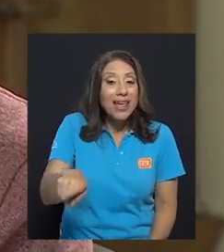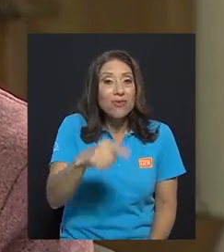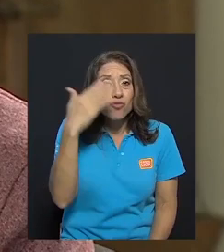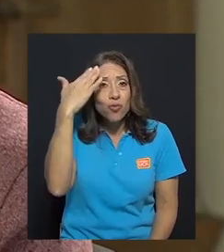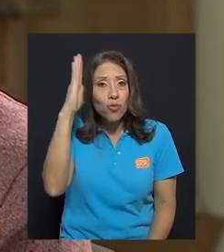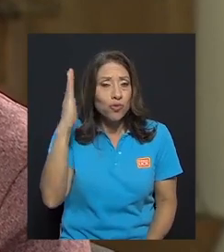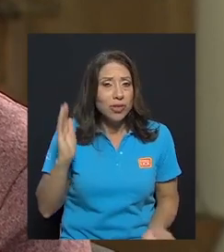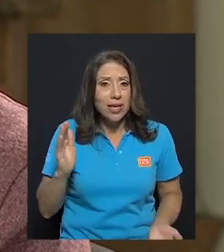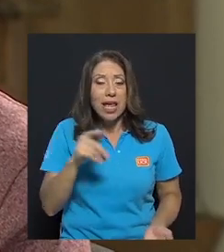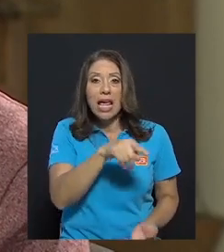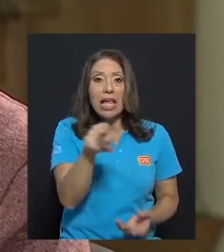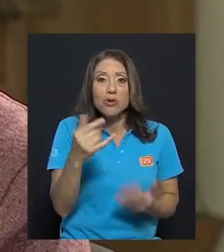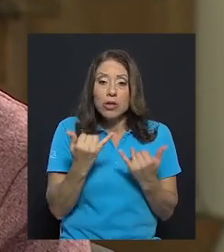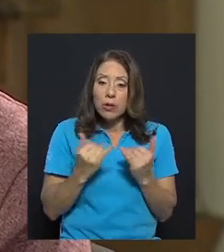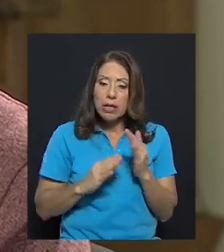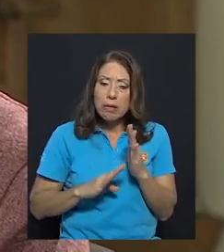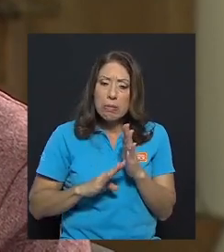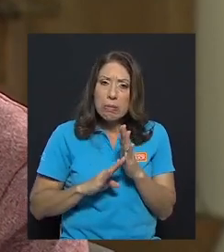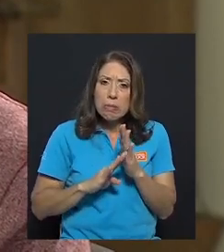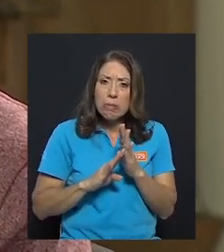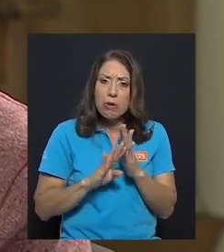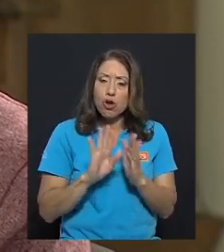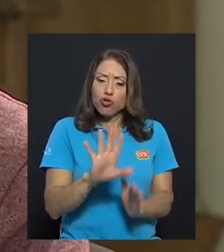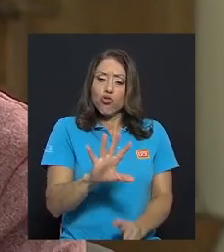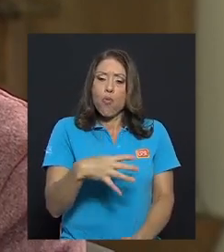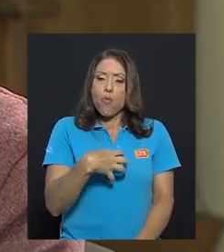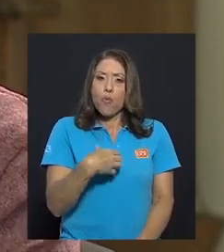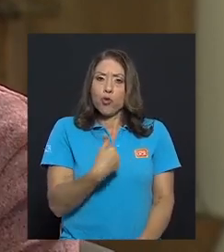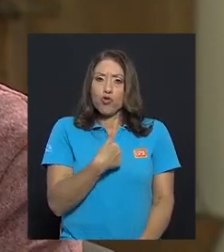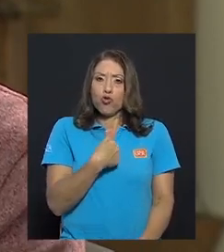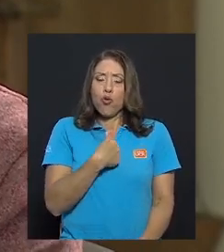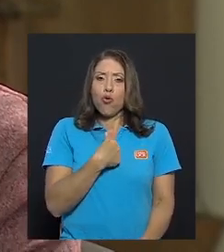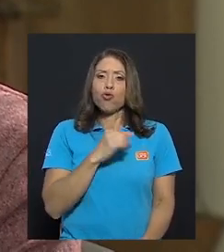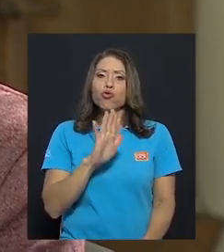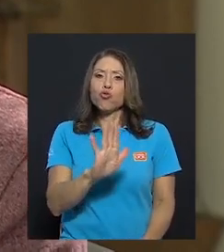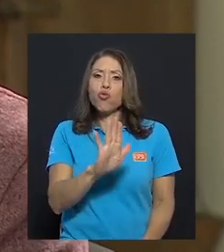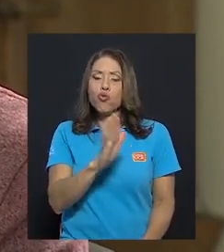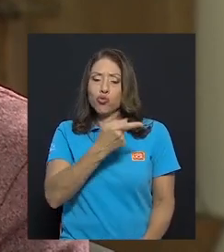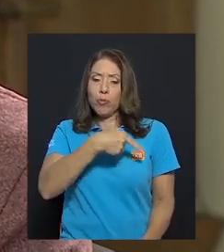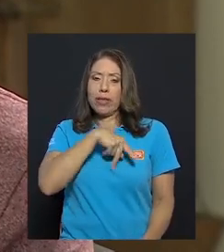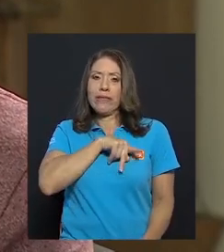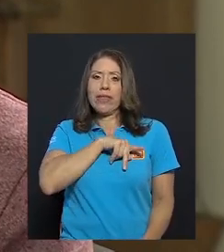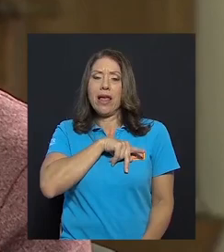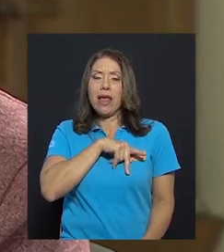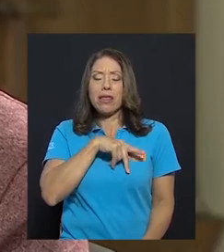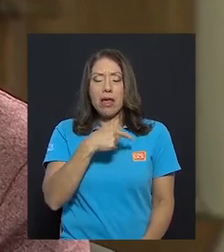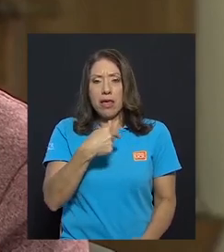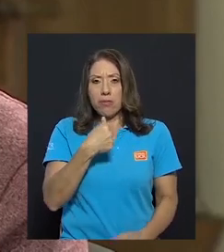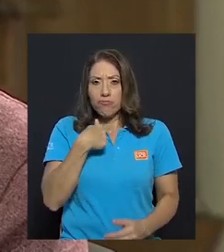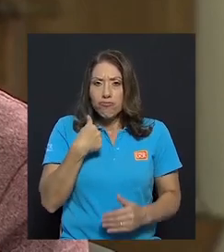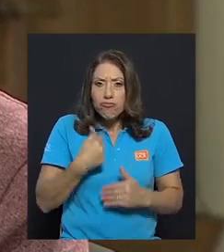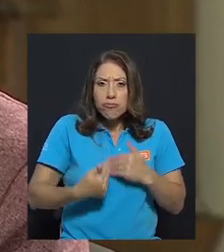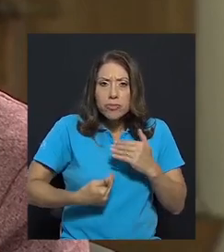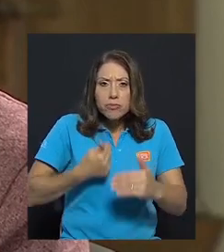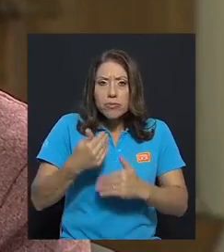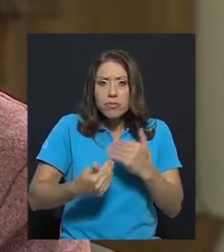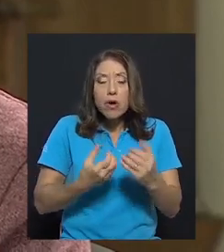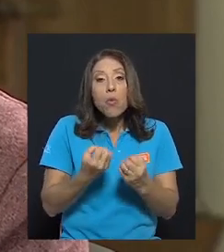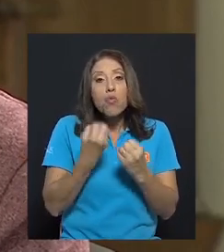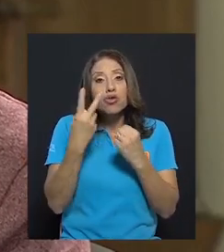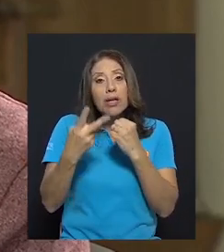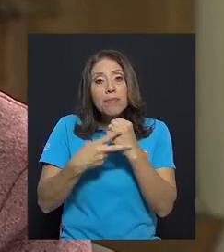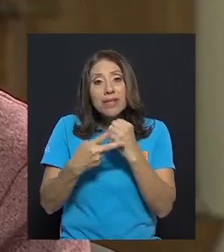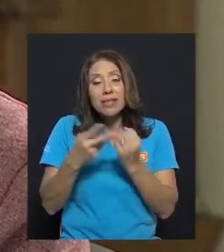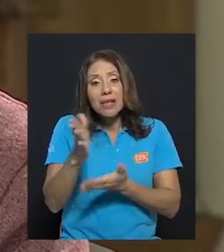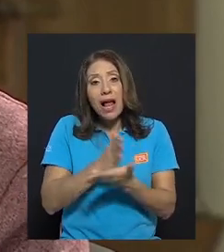están creando su yo, están diciendo, bueno, este voy a ser yo y aquí me estoy formando, y muchas veces algunos niños